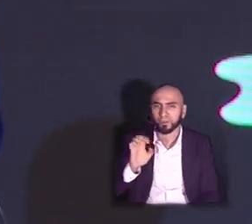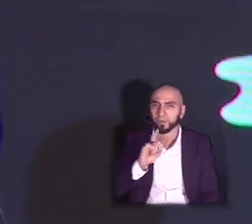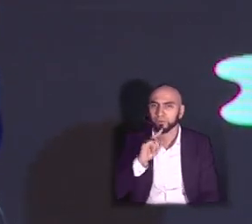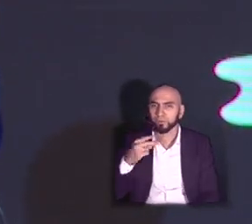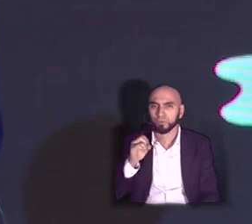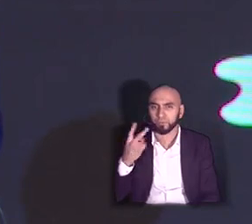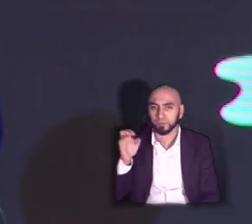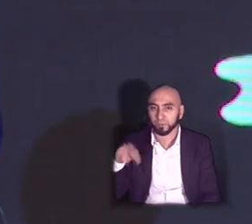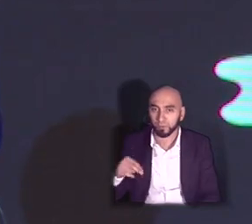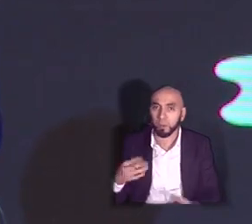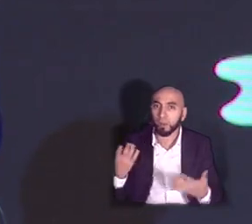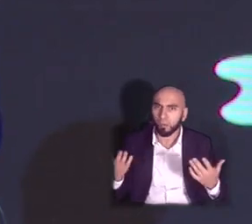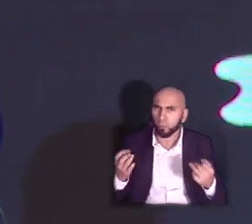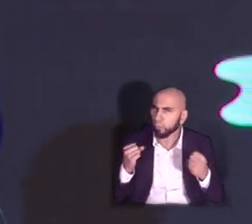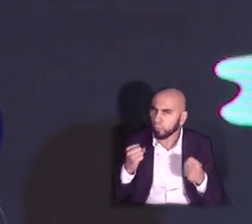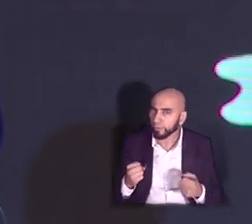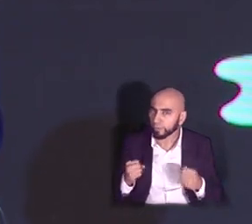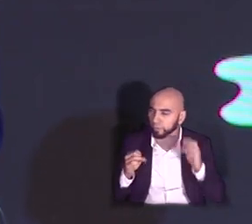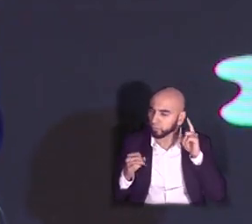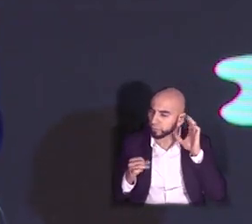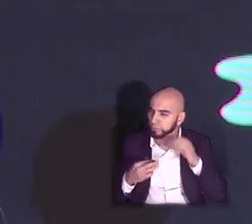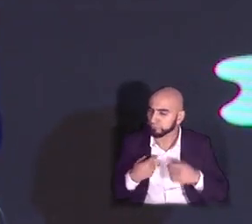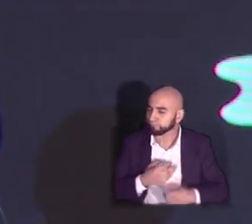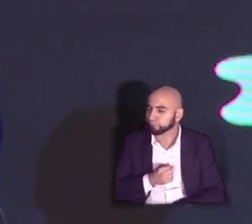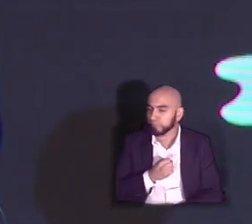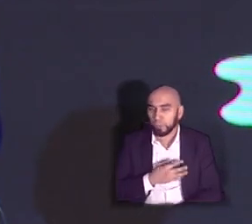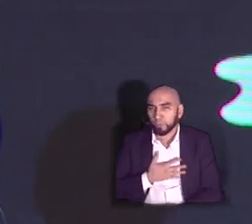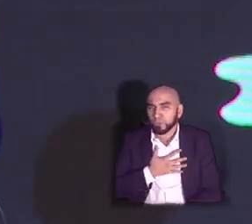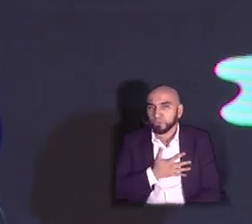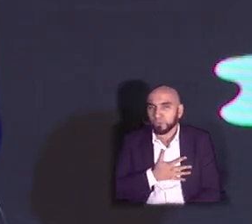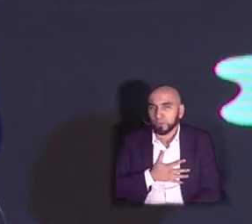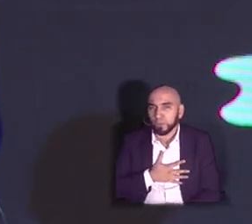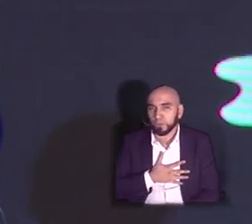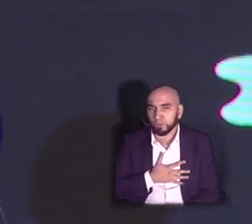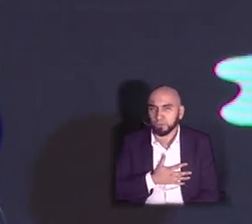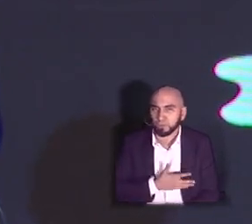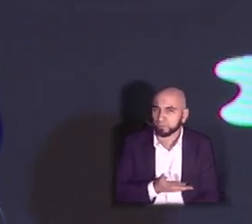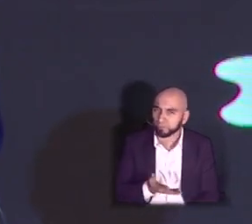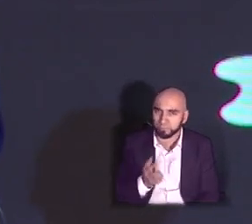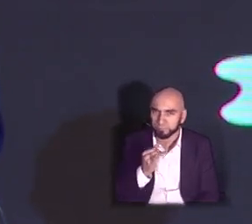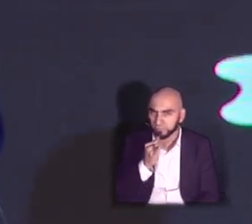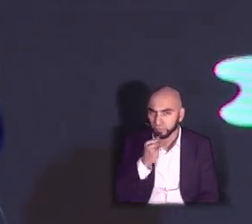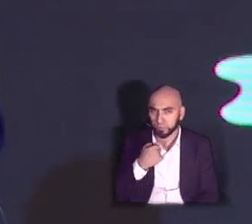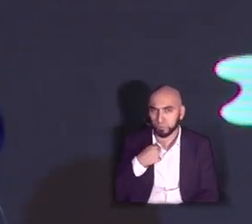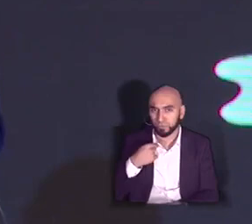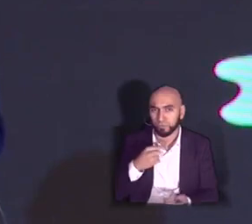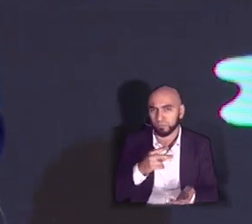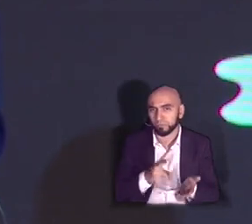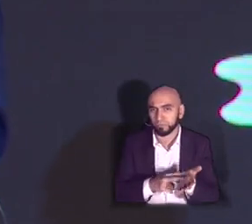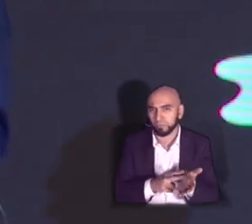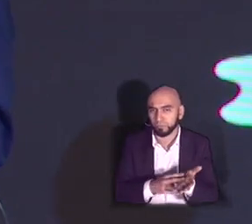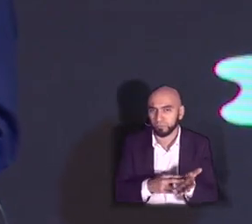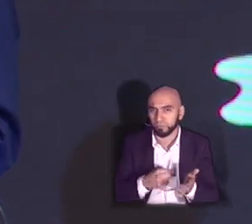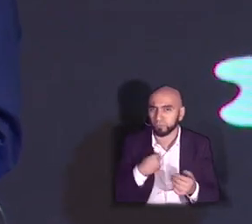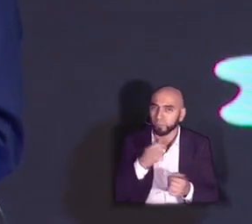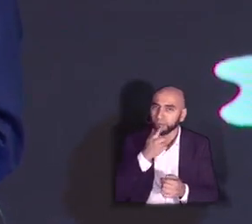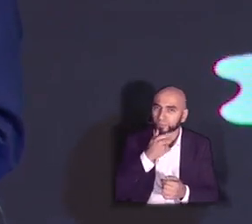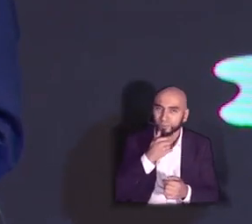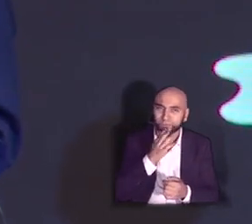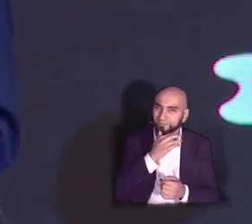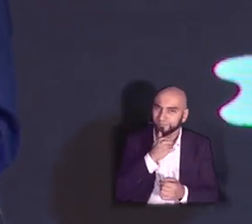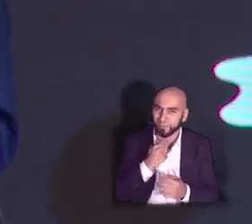son más calificados que yo de hablar sobre este tema, pero yo en realidad no lo dudaría. Muchas gracias.